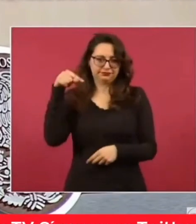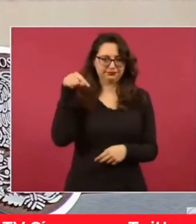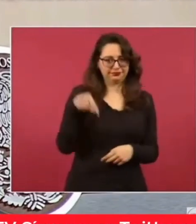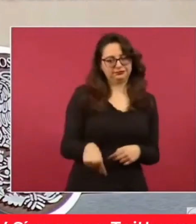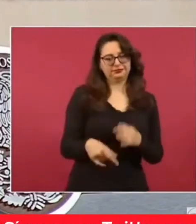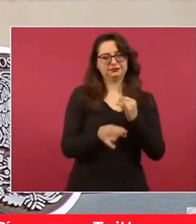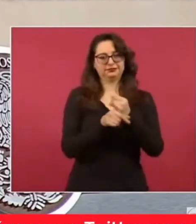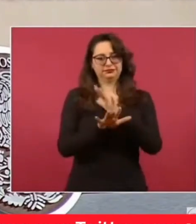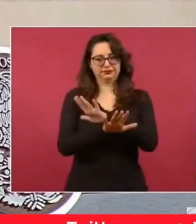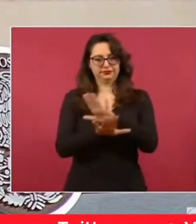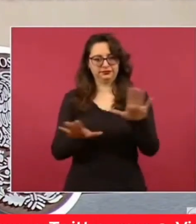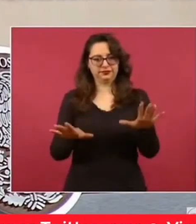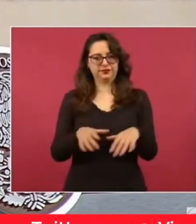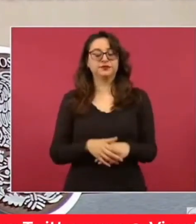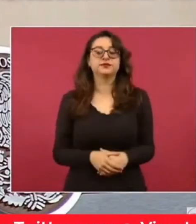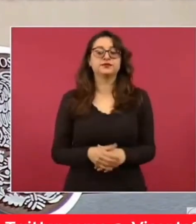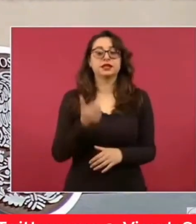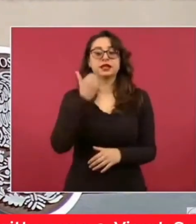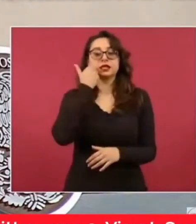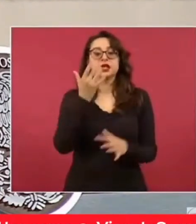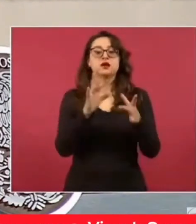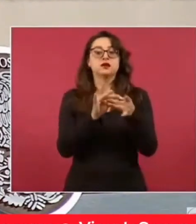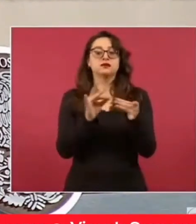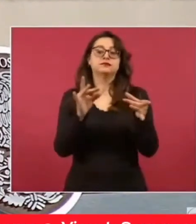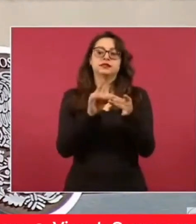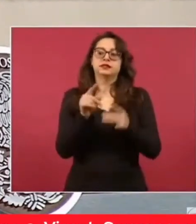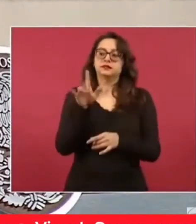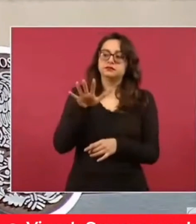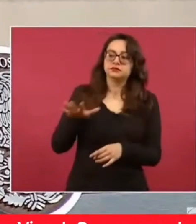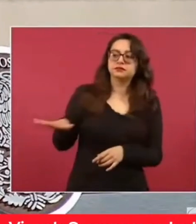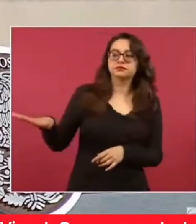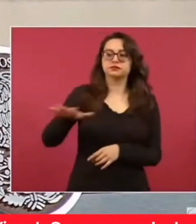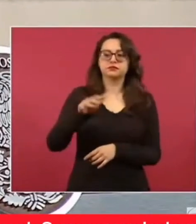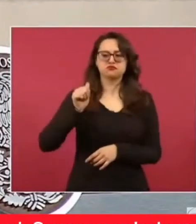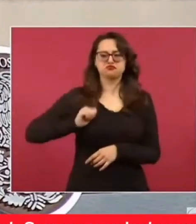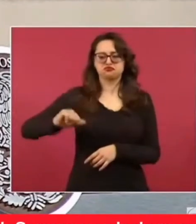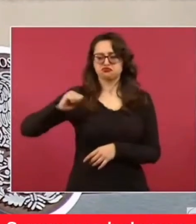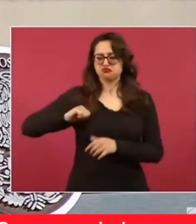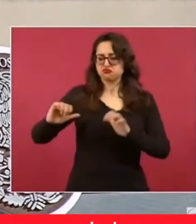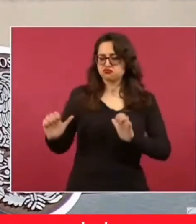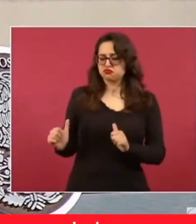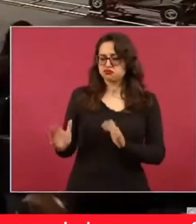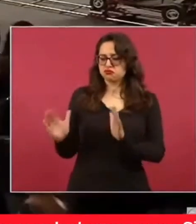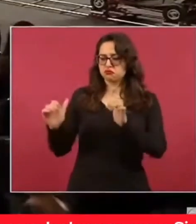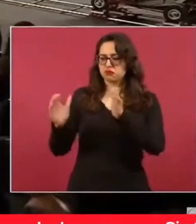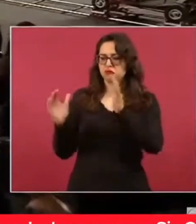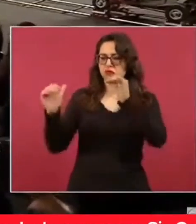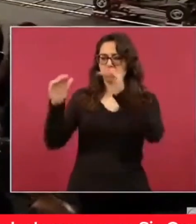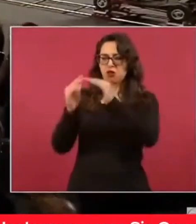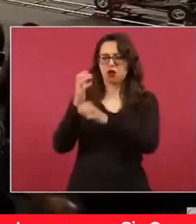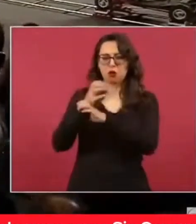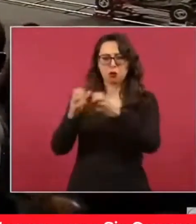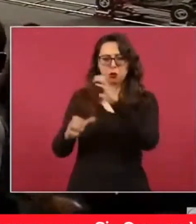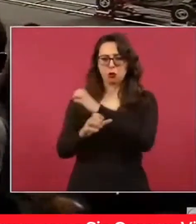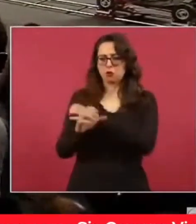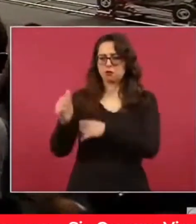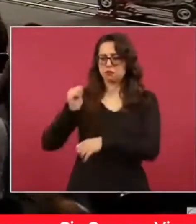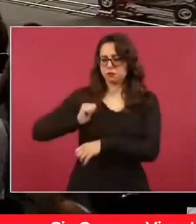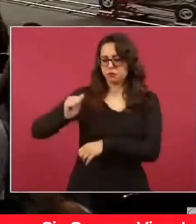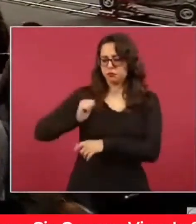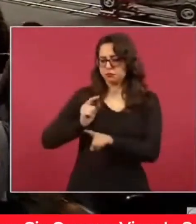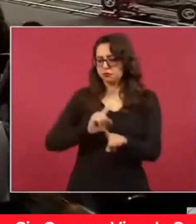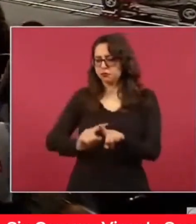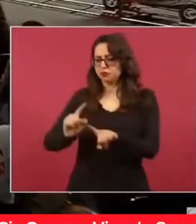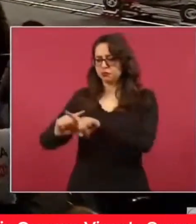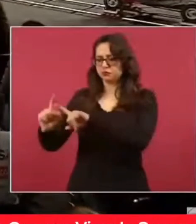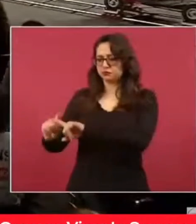del trabajo de salvamento arqueológico, que por supuesto constituye la más